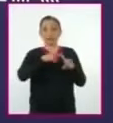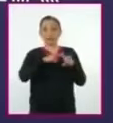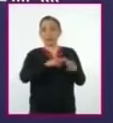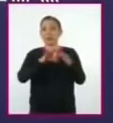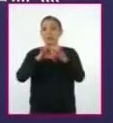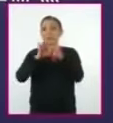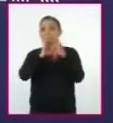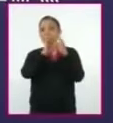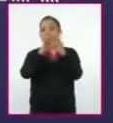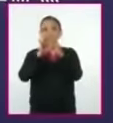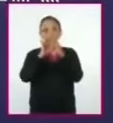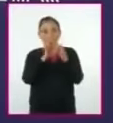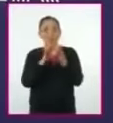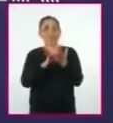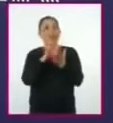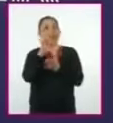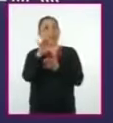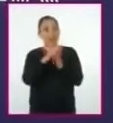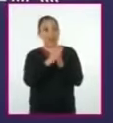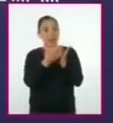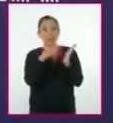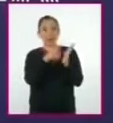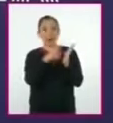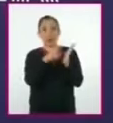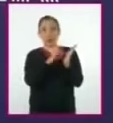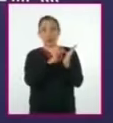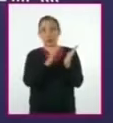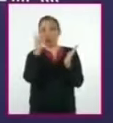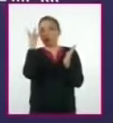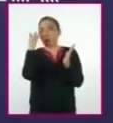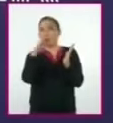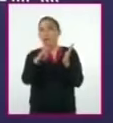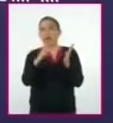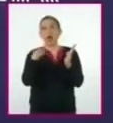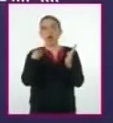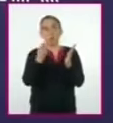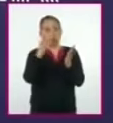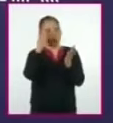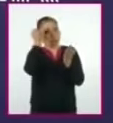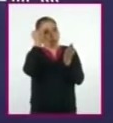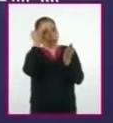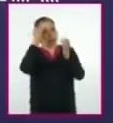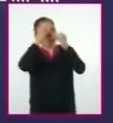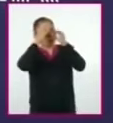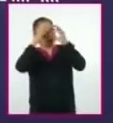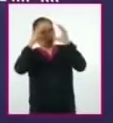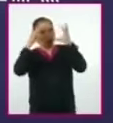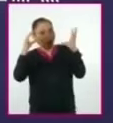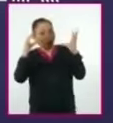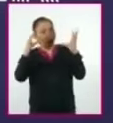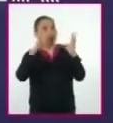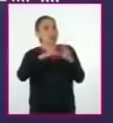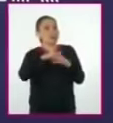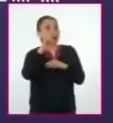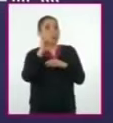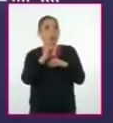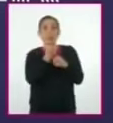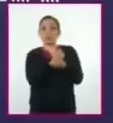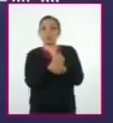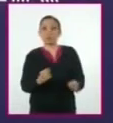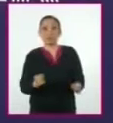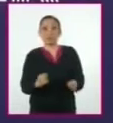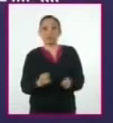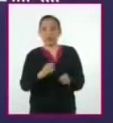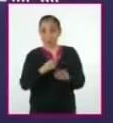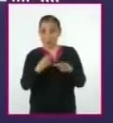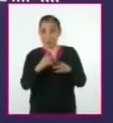unidos. Y gracias a los libros podemos viajar, estimular la imaginación y nunca aburrirnos.